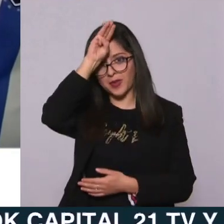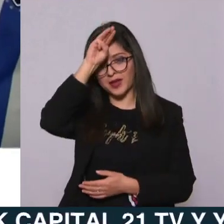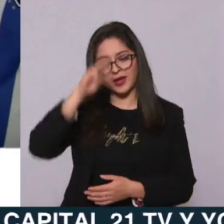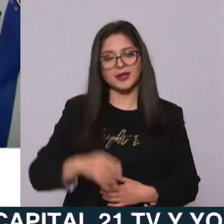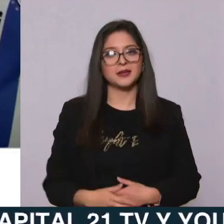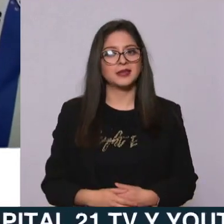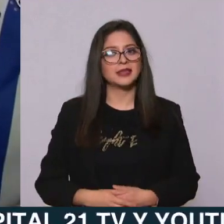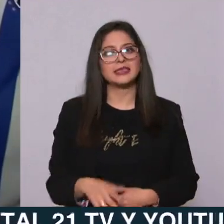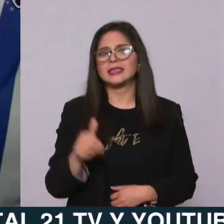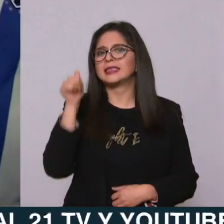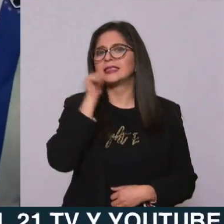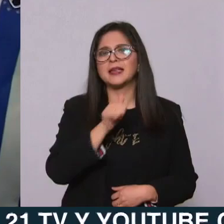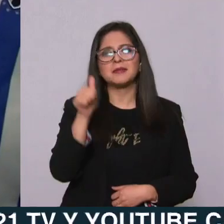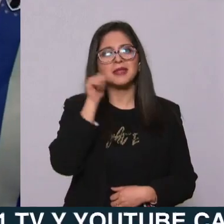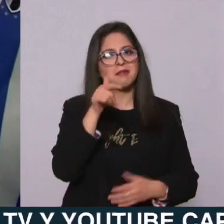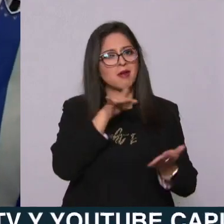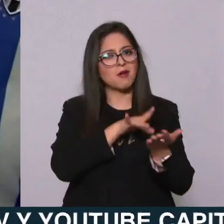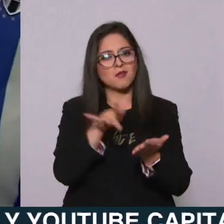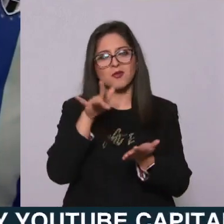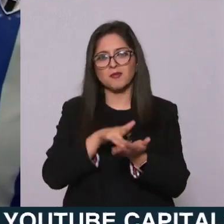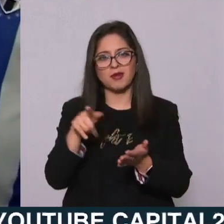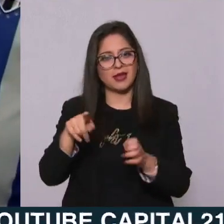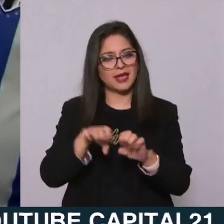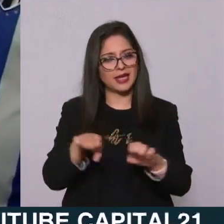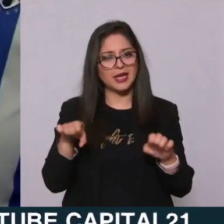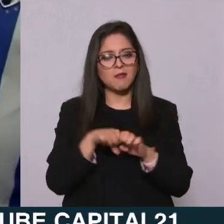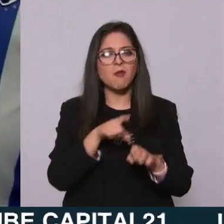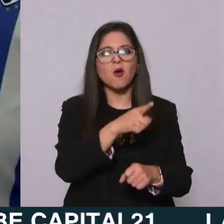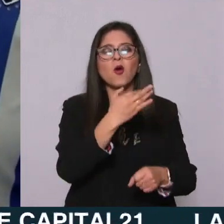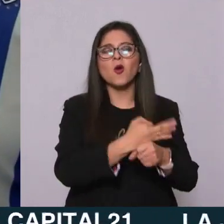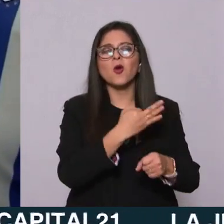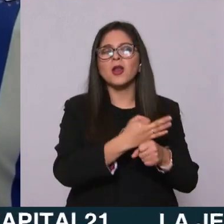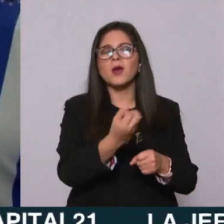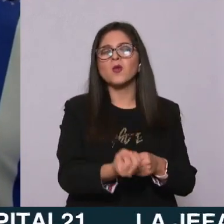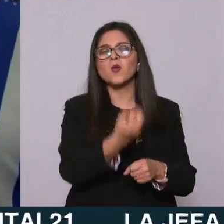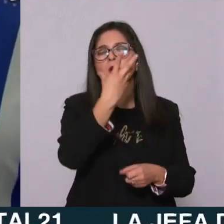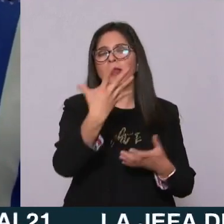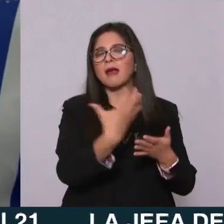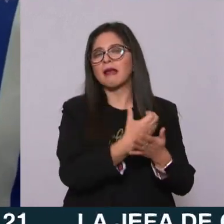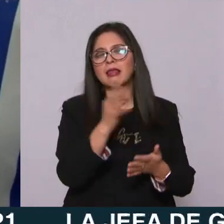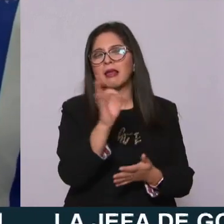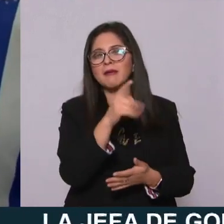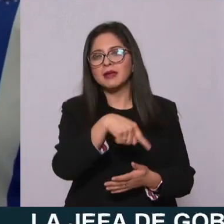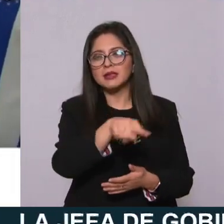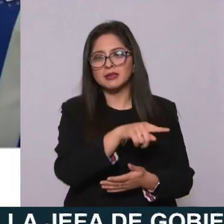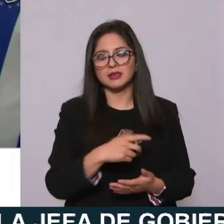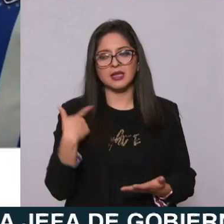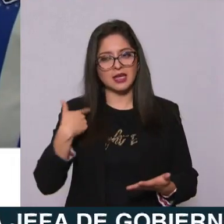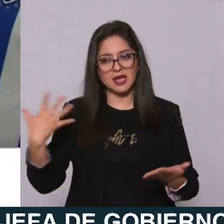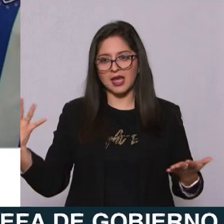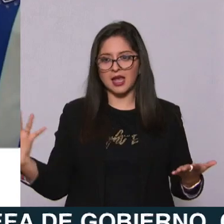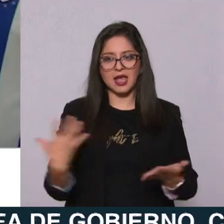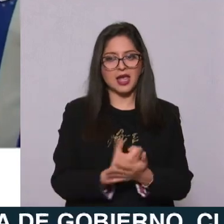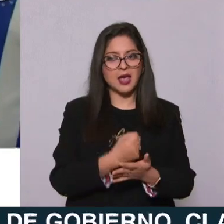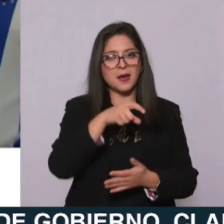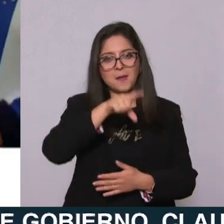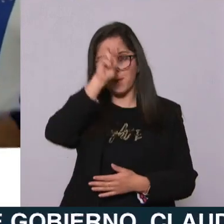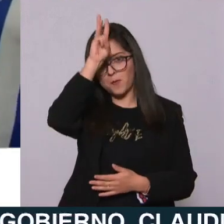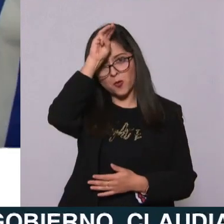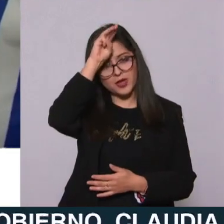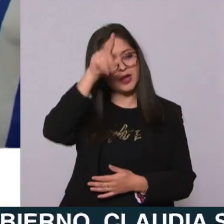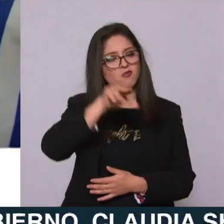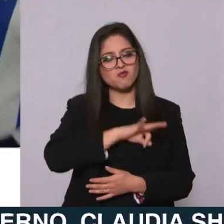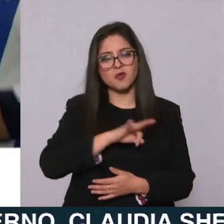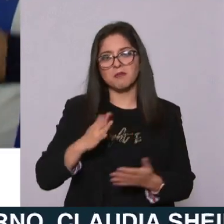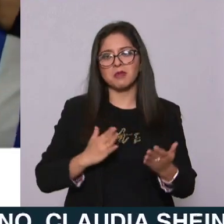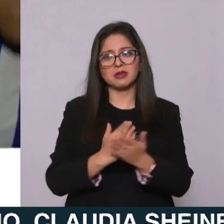De visito, de local, siempre vamos a estar con Monterrey. Oye, ¿cuál es su pronóstico para el partido del día de hoy? Ganamos. Monterrey tiene todo para